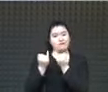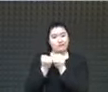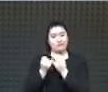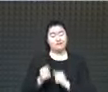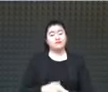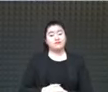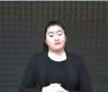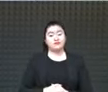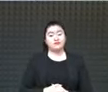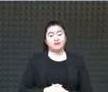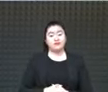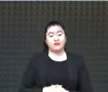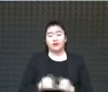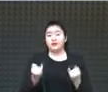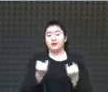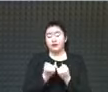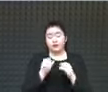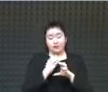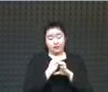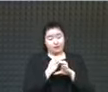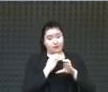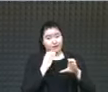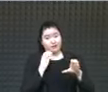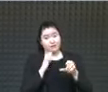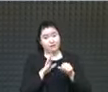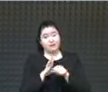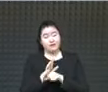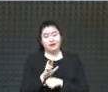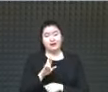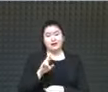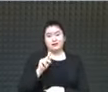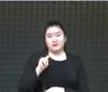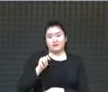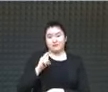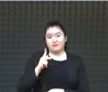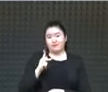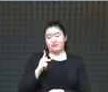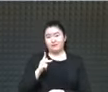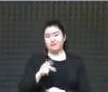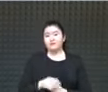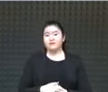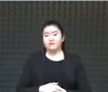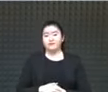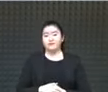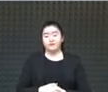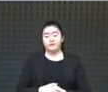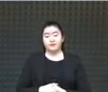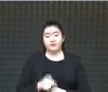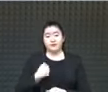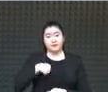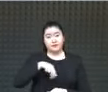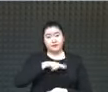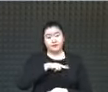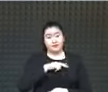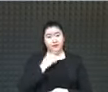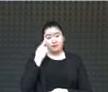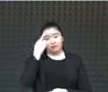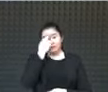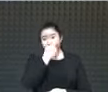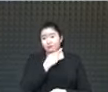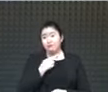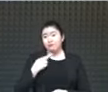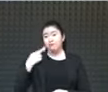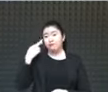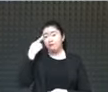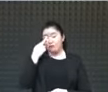y los autobuses de la red de transporte de pasajeros, y sobre eso estamos haciendo una valoración de